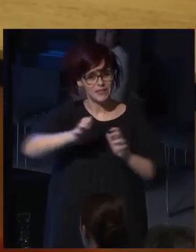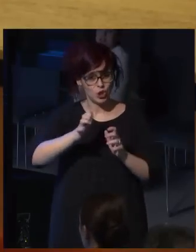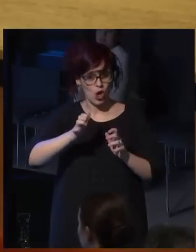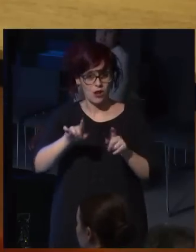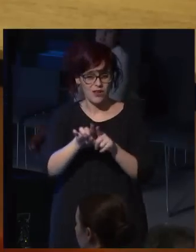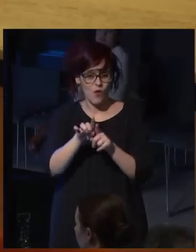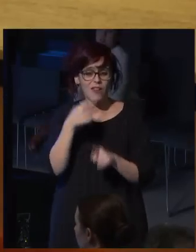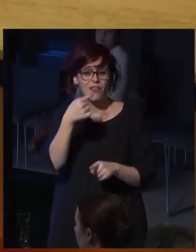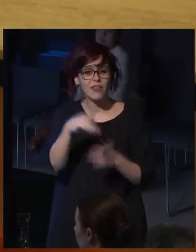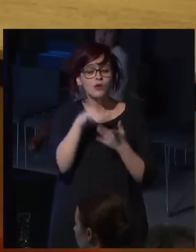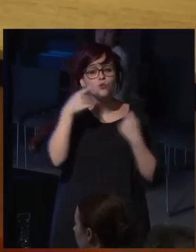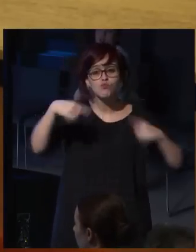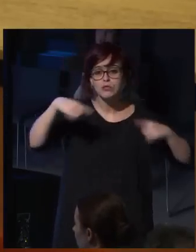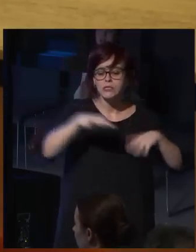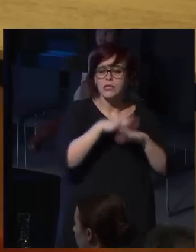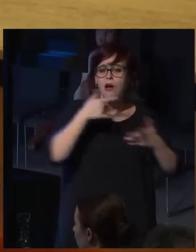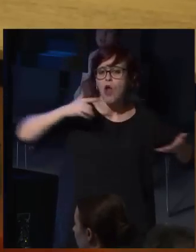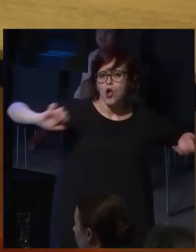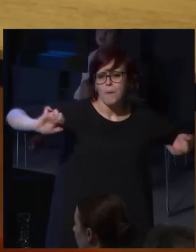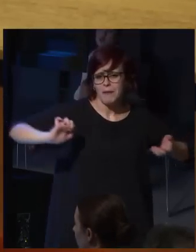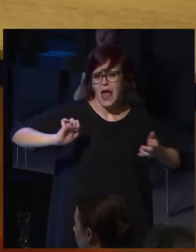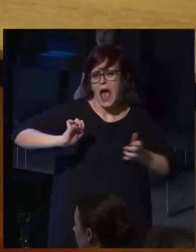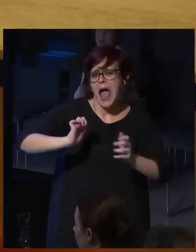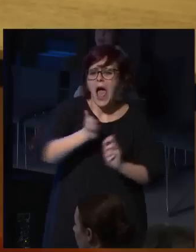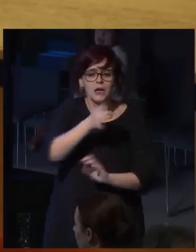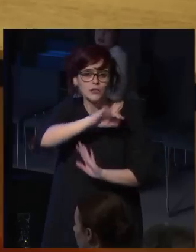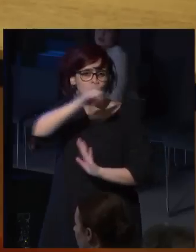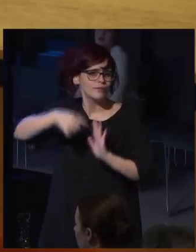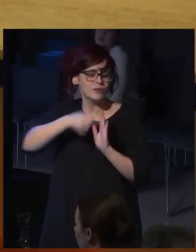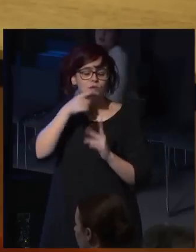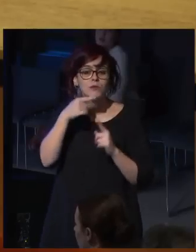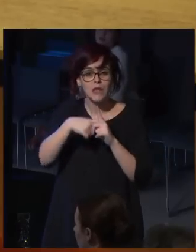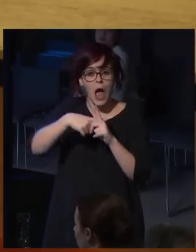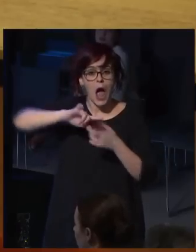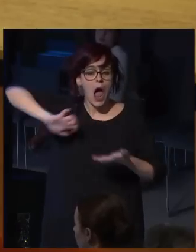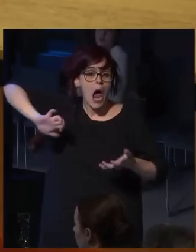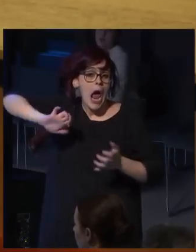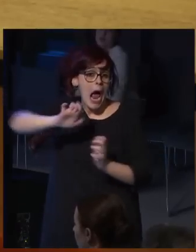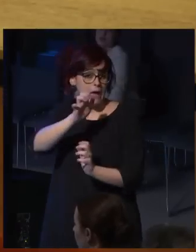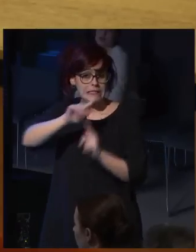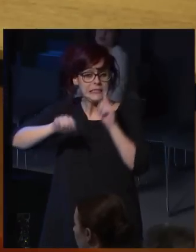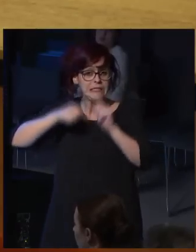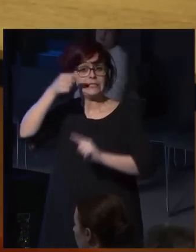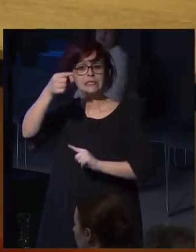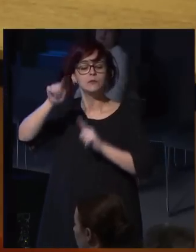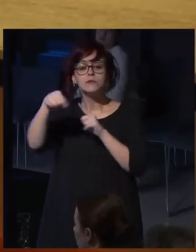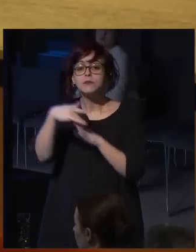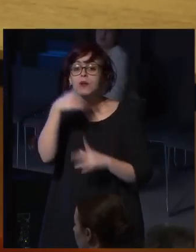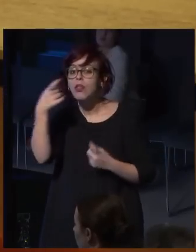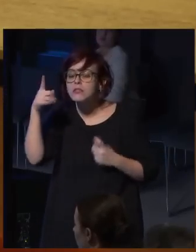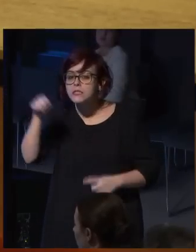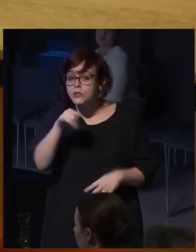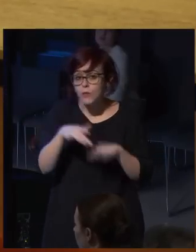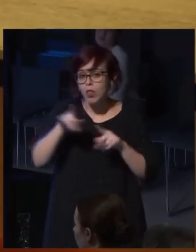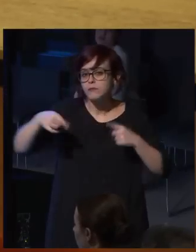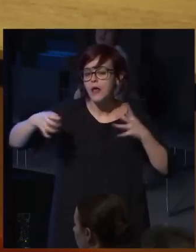que la idea que tienen los músicos es, vamos a comprimir a tope, que suene todo arriba, que suene todo muy alto... Pero sí, eso no sé si hace falta, para si